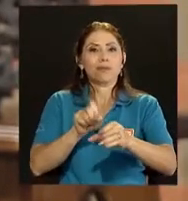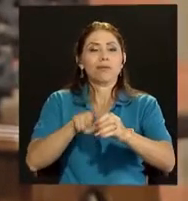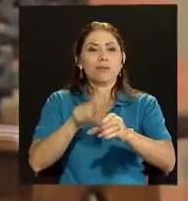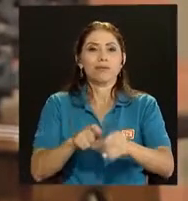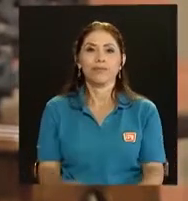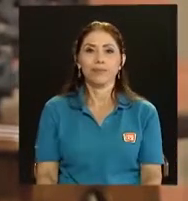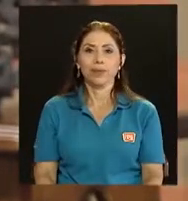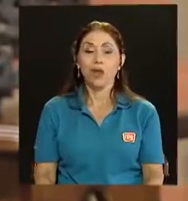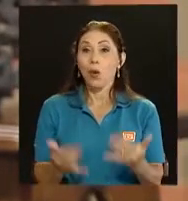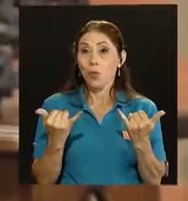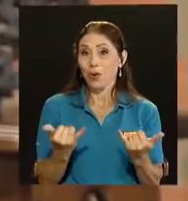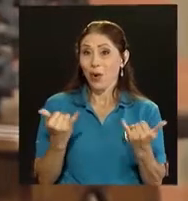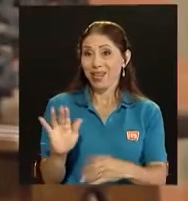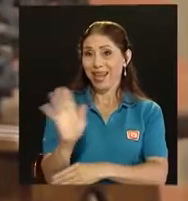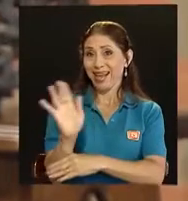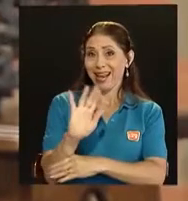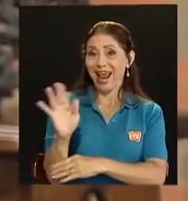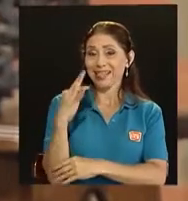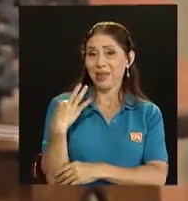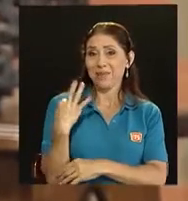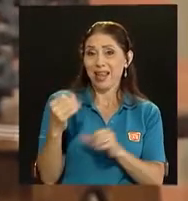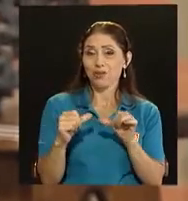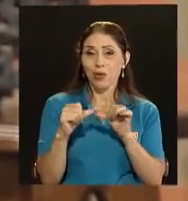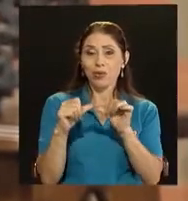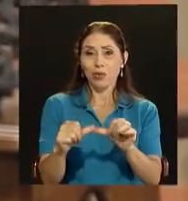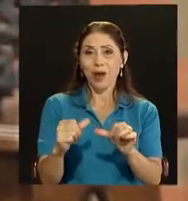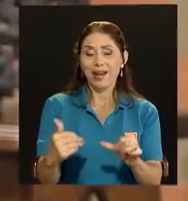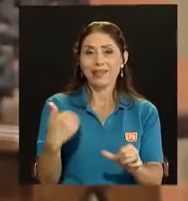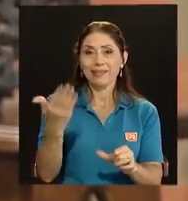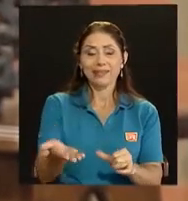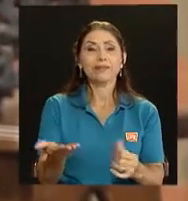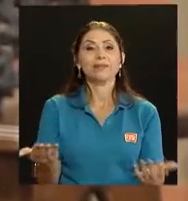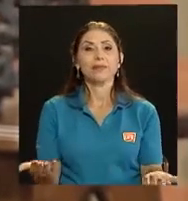el canal está por invitarnos a continuar, pero pues